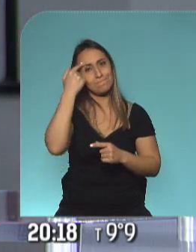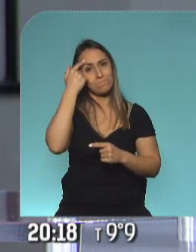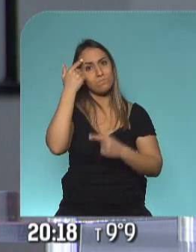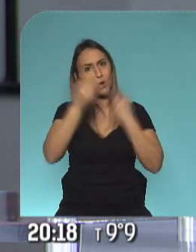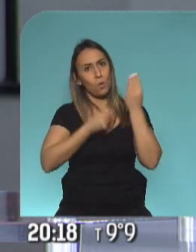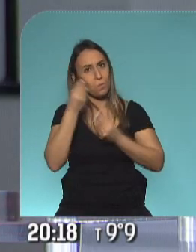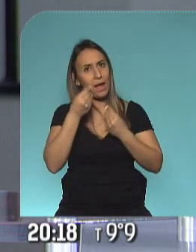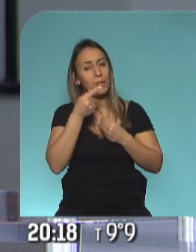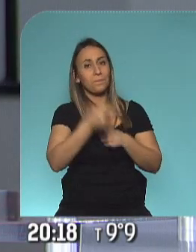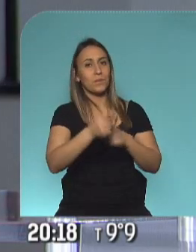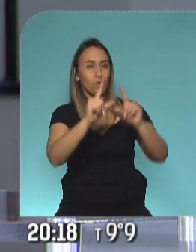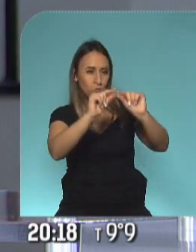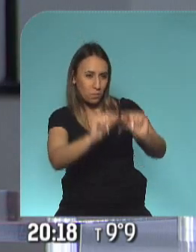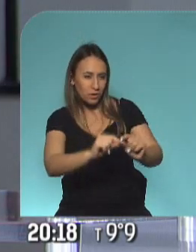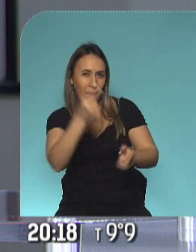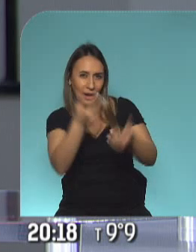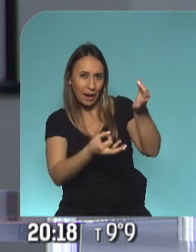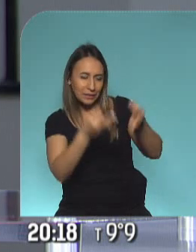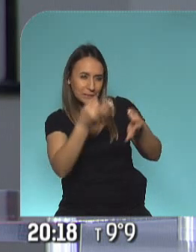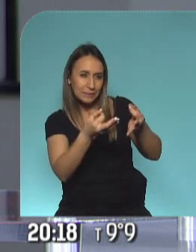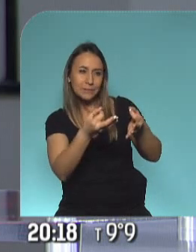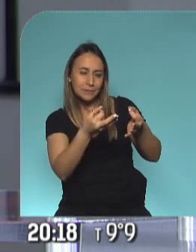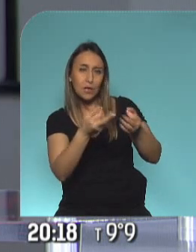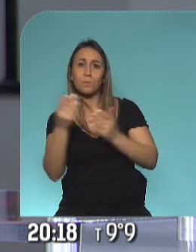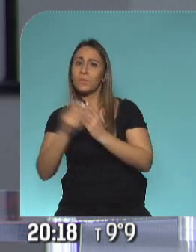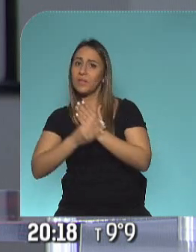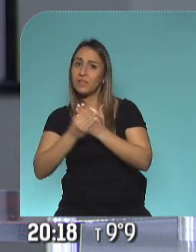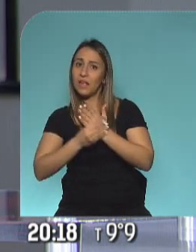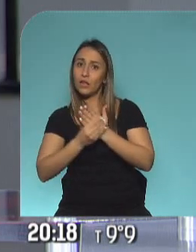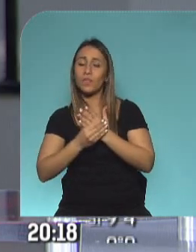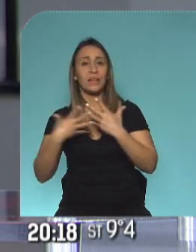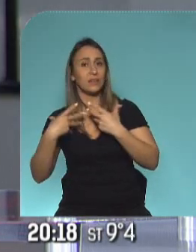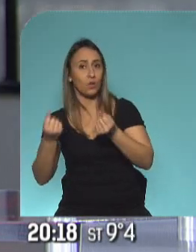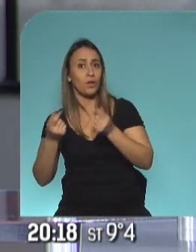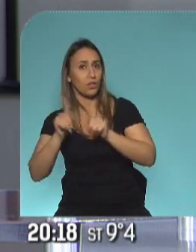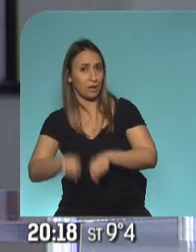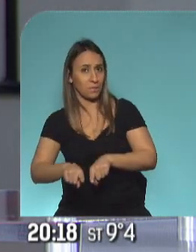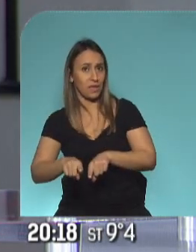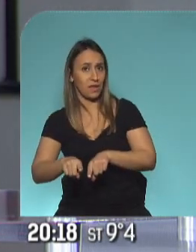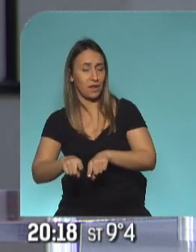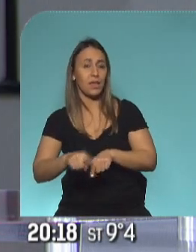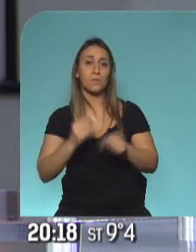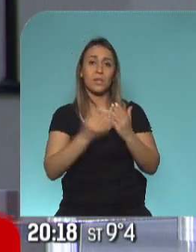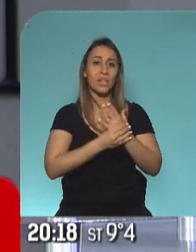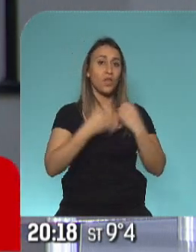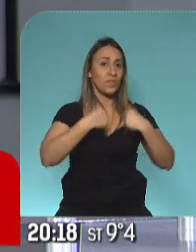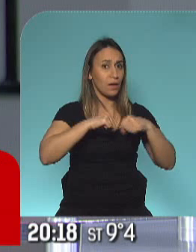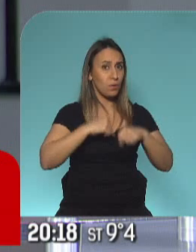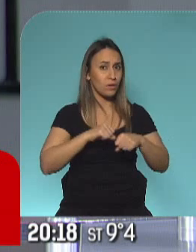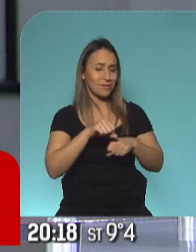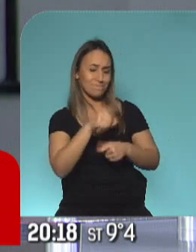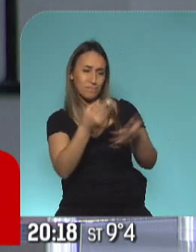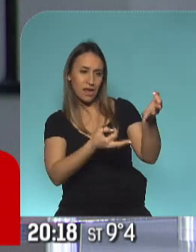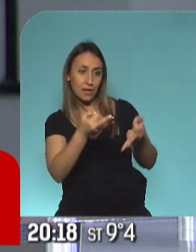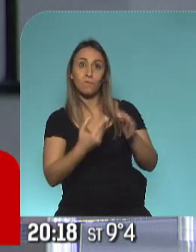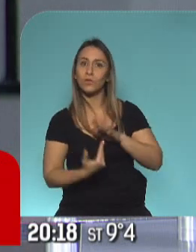los números, ¿no? El análisis que hace el Ministerio no solo de Salud, sino también el de Deporte y fundamentalmente